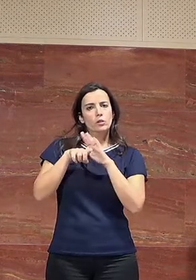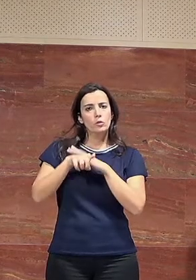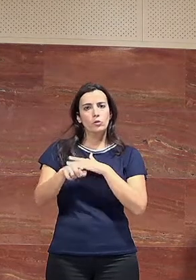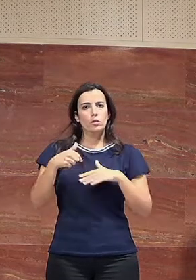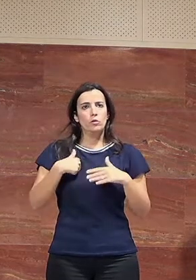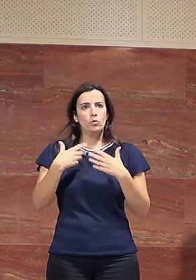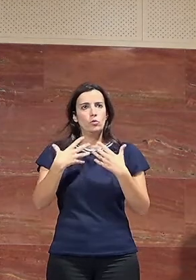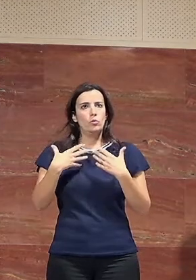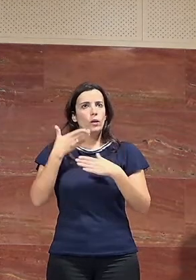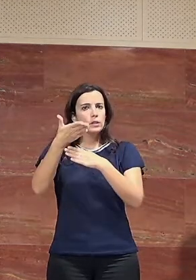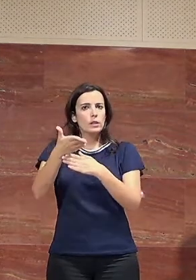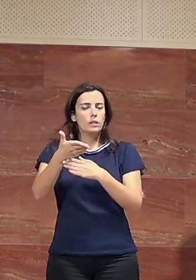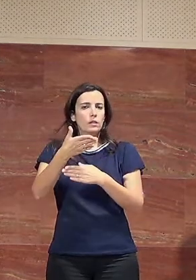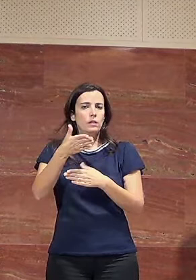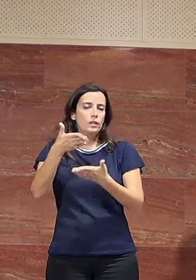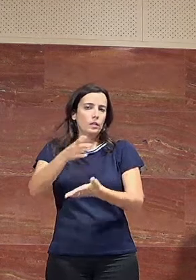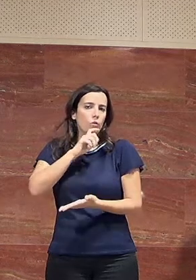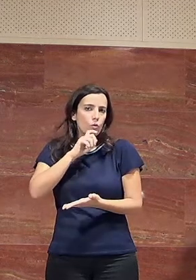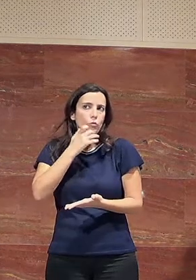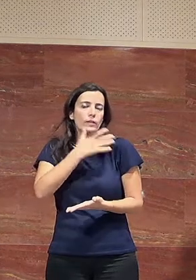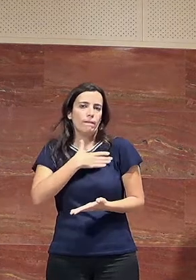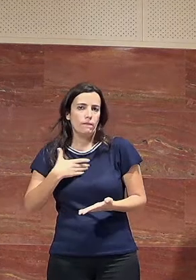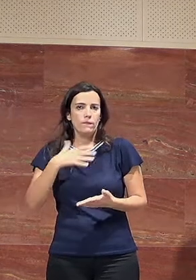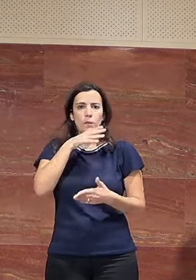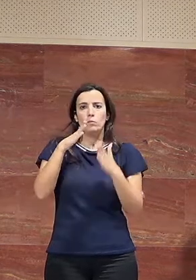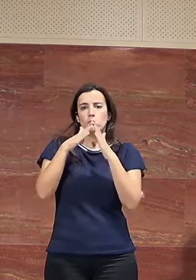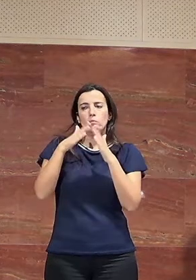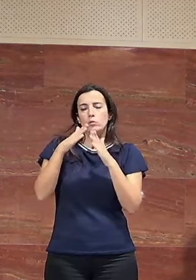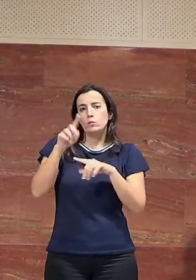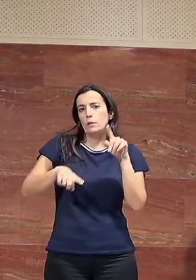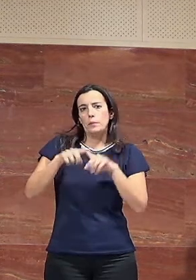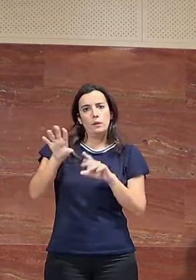asistencia, si es que la requiere, porque al ser a domicilio es completamente a medida.